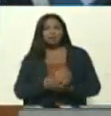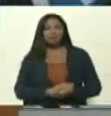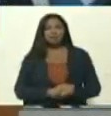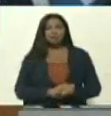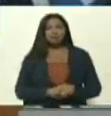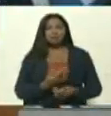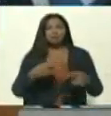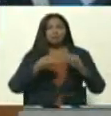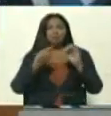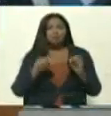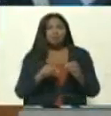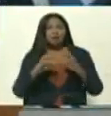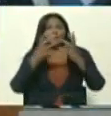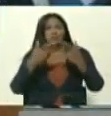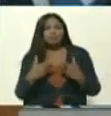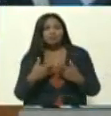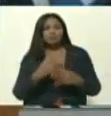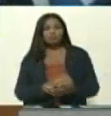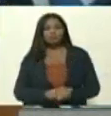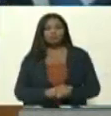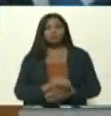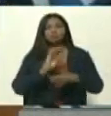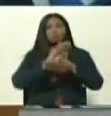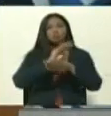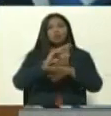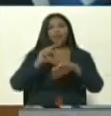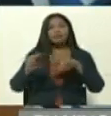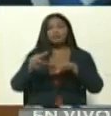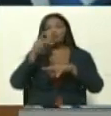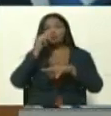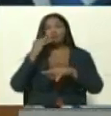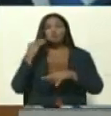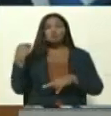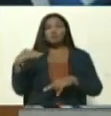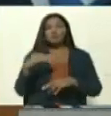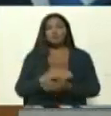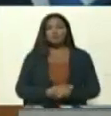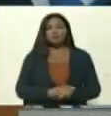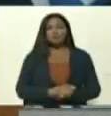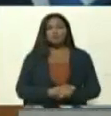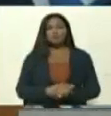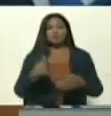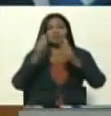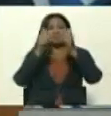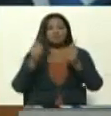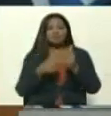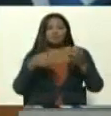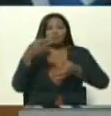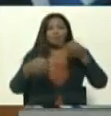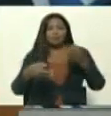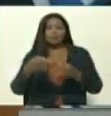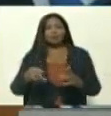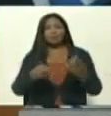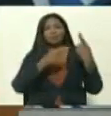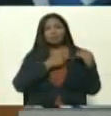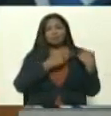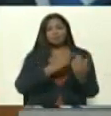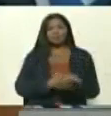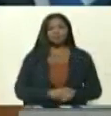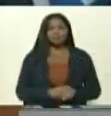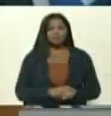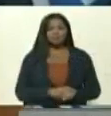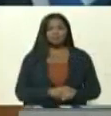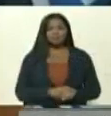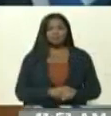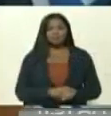constitucional, contencioso administrativo, protección de niños, niñas y adolescentes, sistema penal de responsabilidad